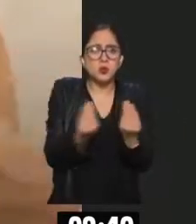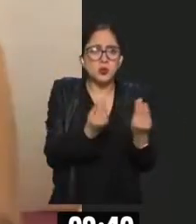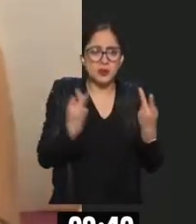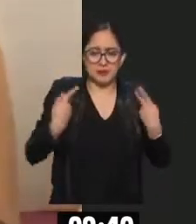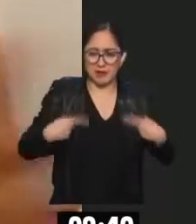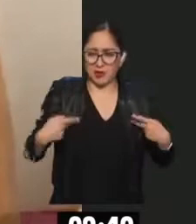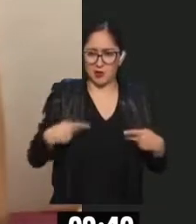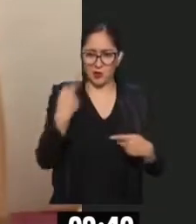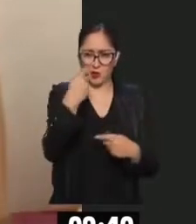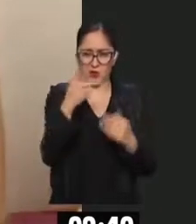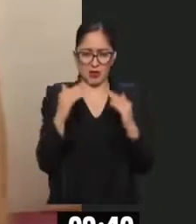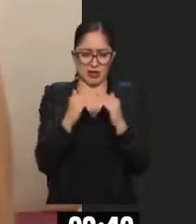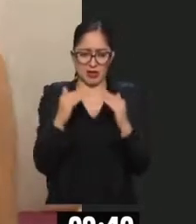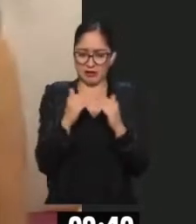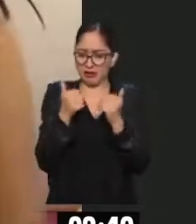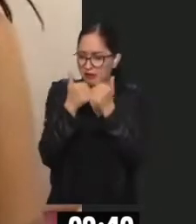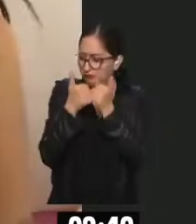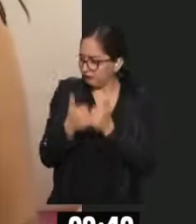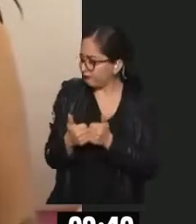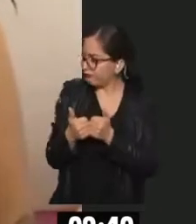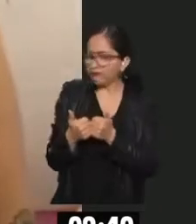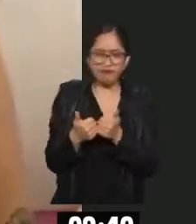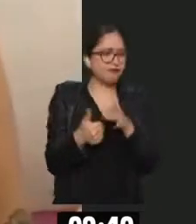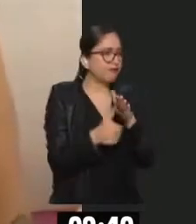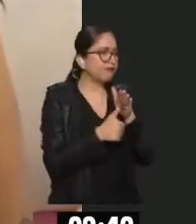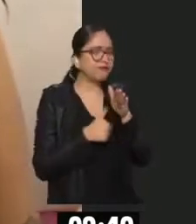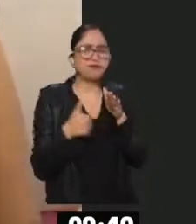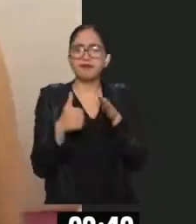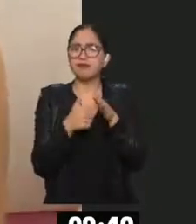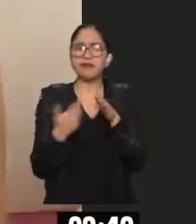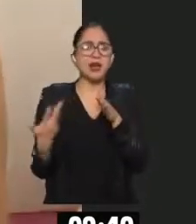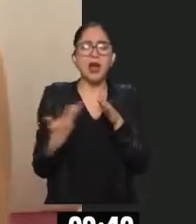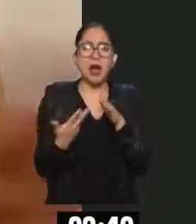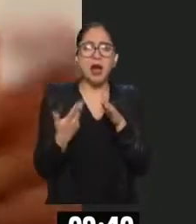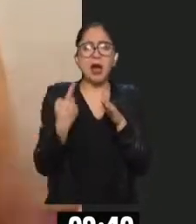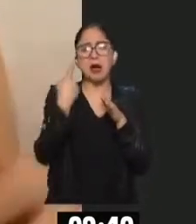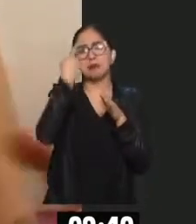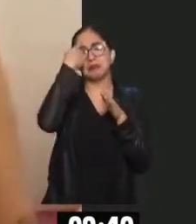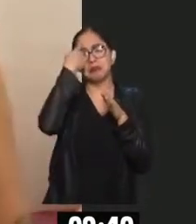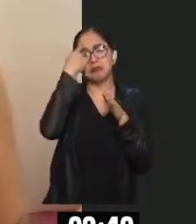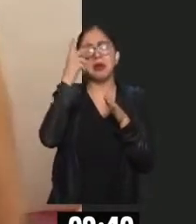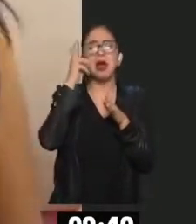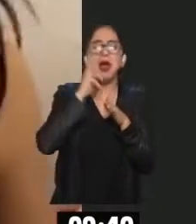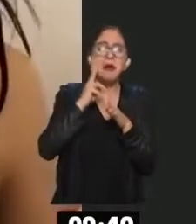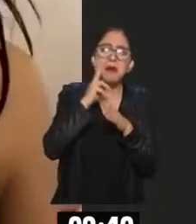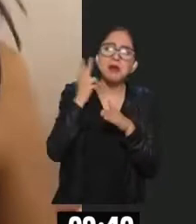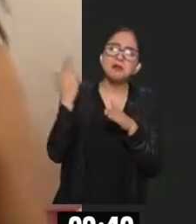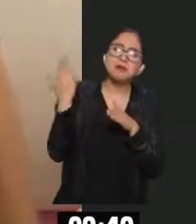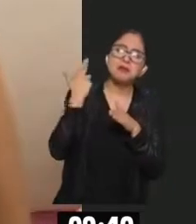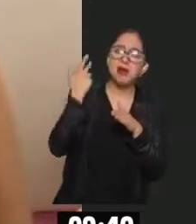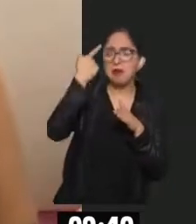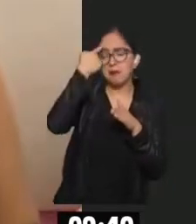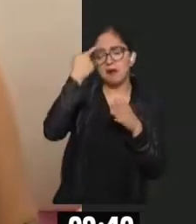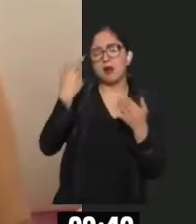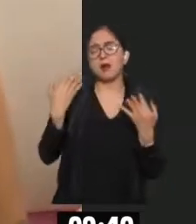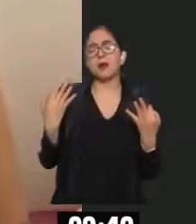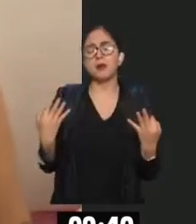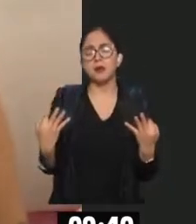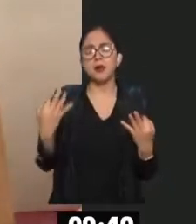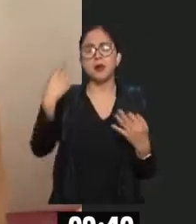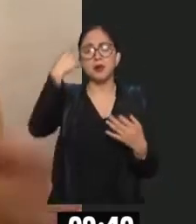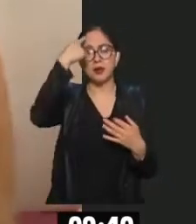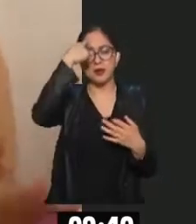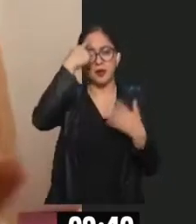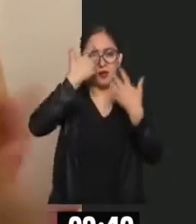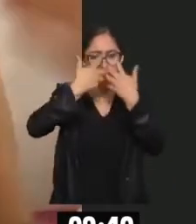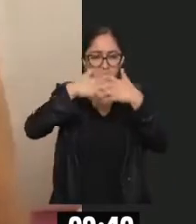sí. Y hay de tantos temas que pues era muy cómodo que te ponías un podcast de meditación, de salud mental,